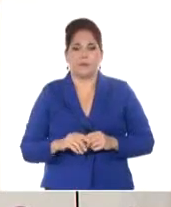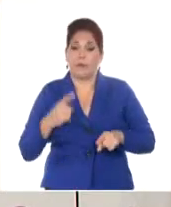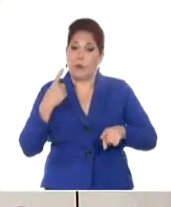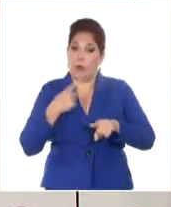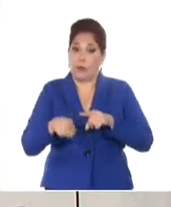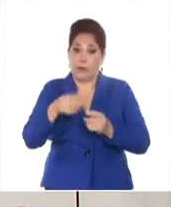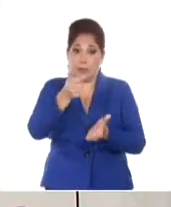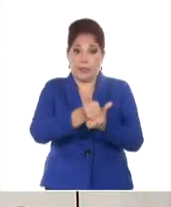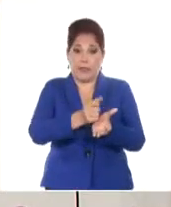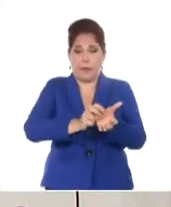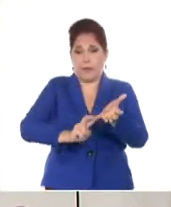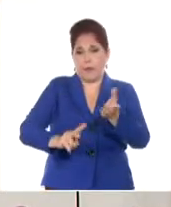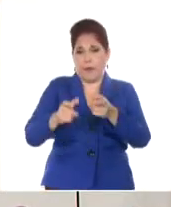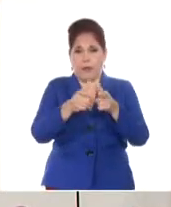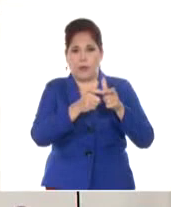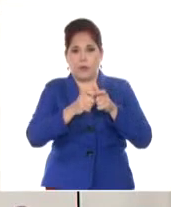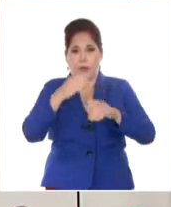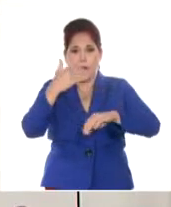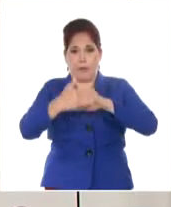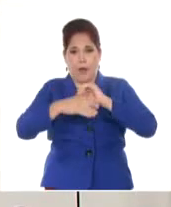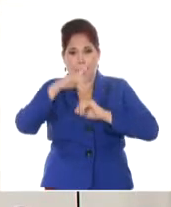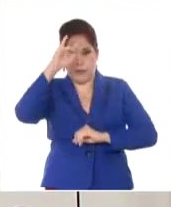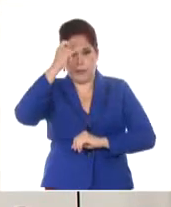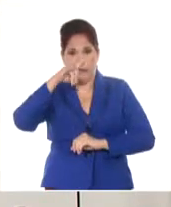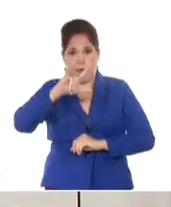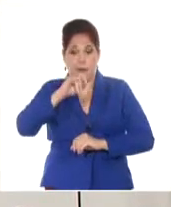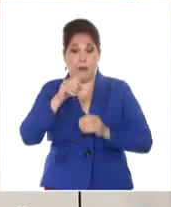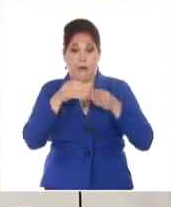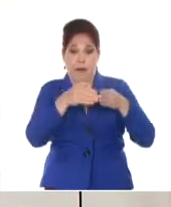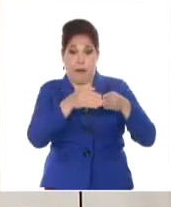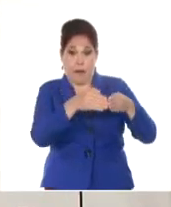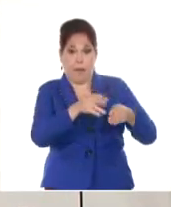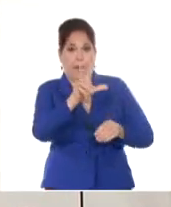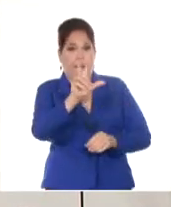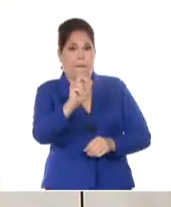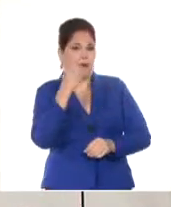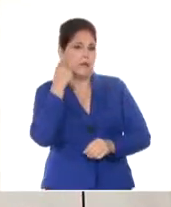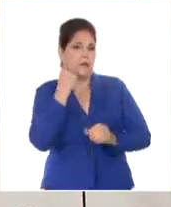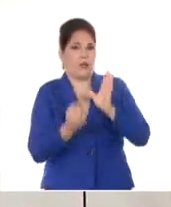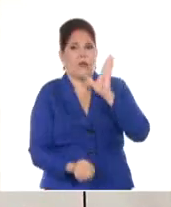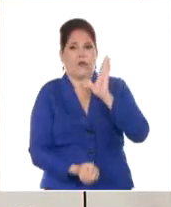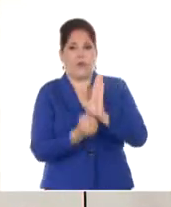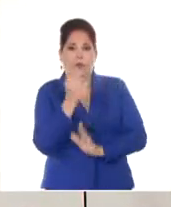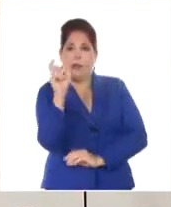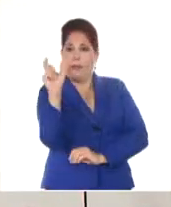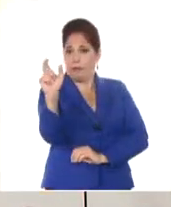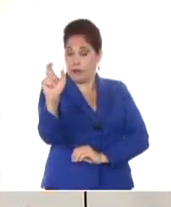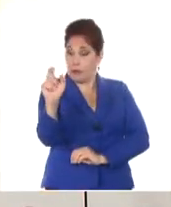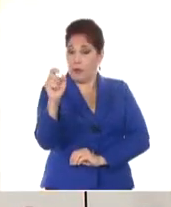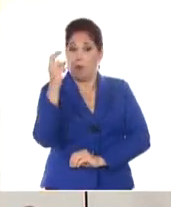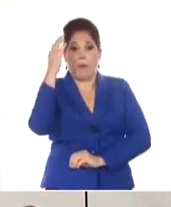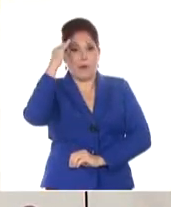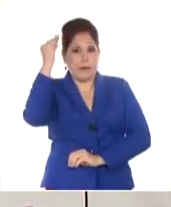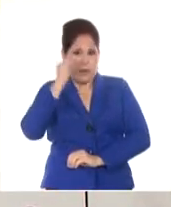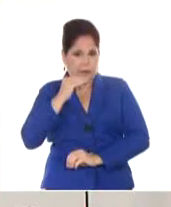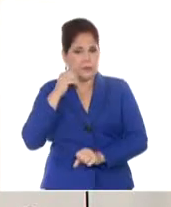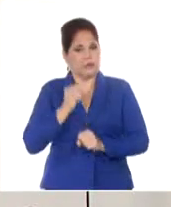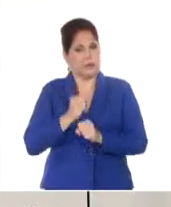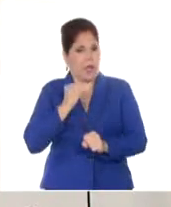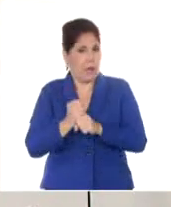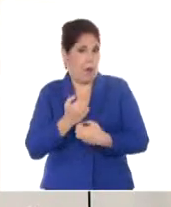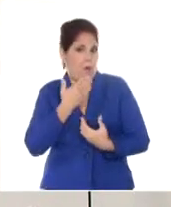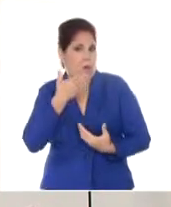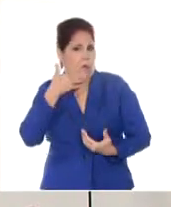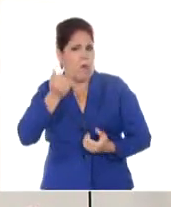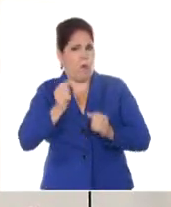La sede provincial de la Asociación Hermanos Saiz en Granma cumplió 20 años de fundada. La fecha sirvió para reconocer la labor del centro en